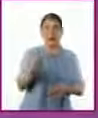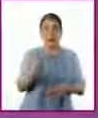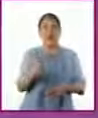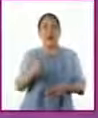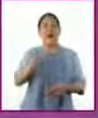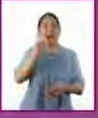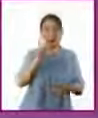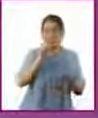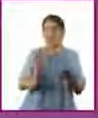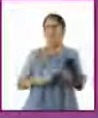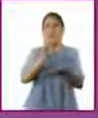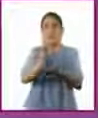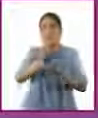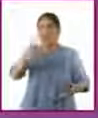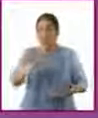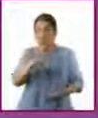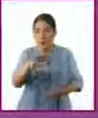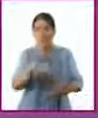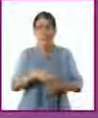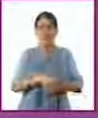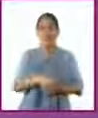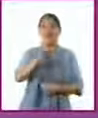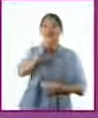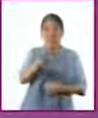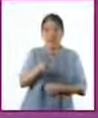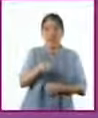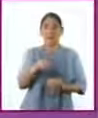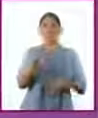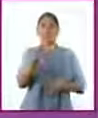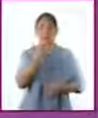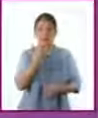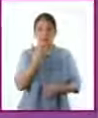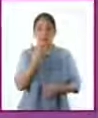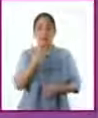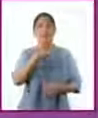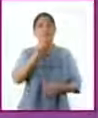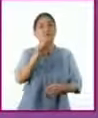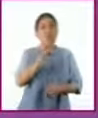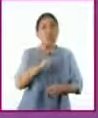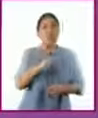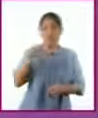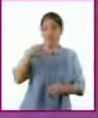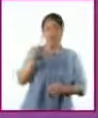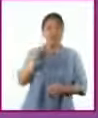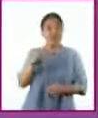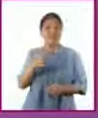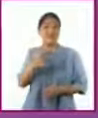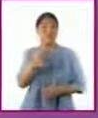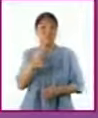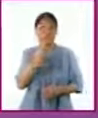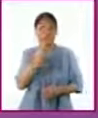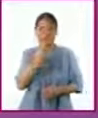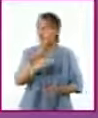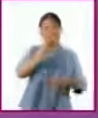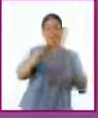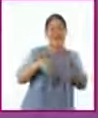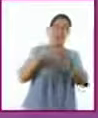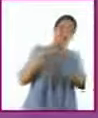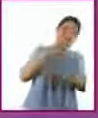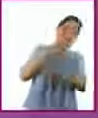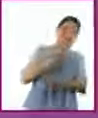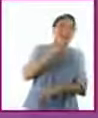a buscarlo. También lo hizo el sapo, pero del sapo todos se burlaron.